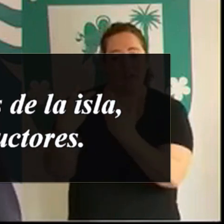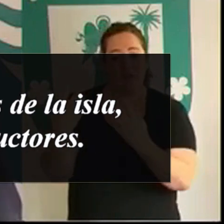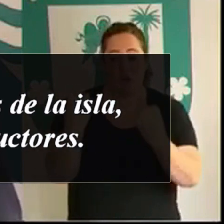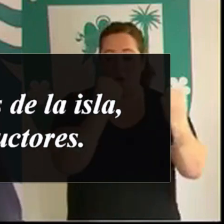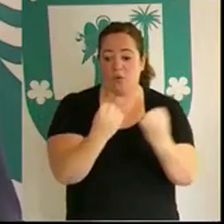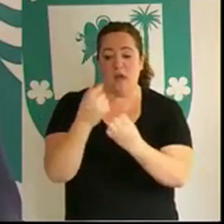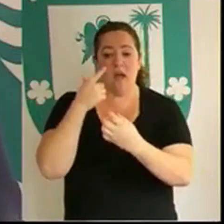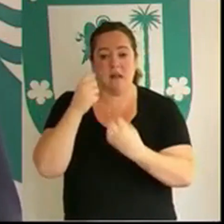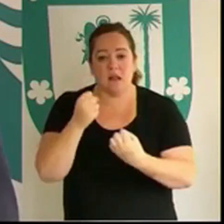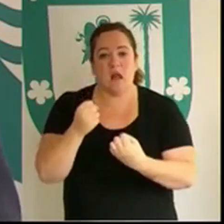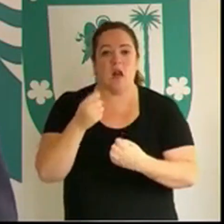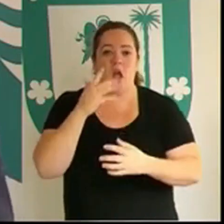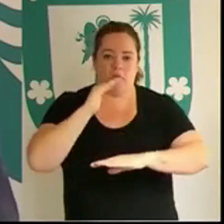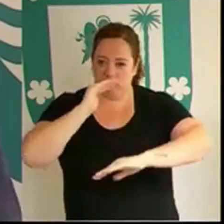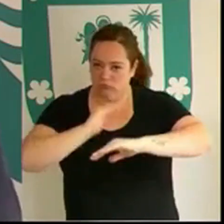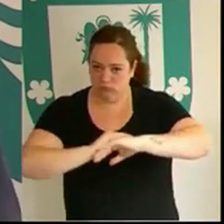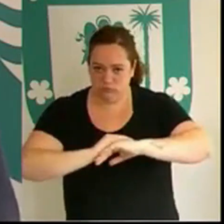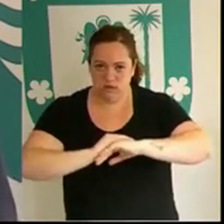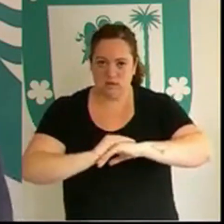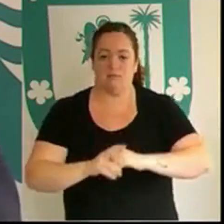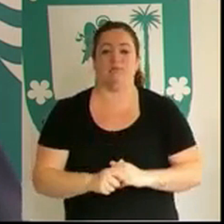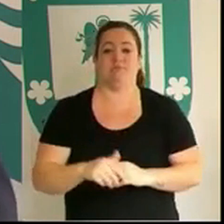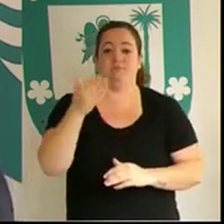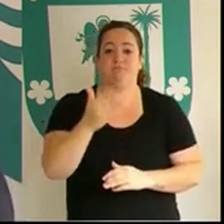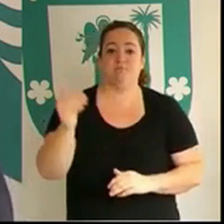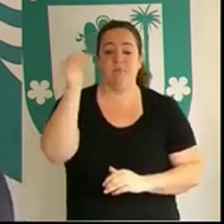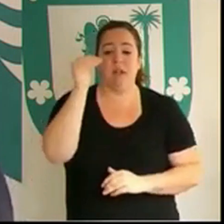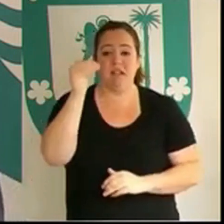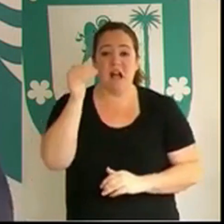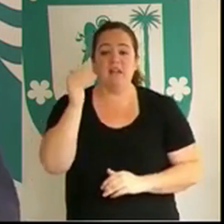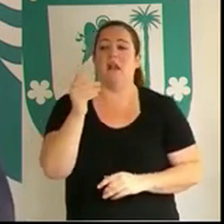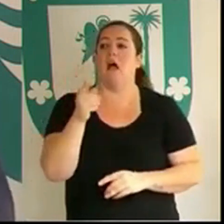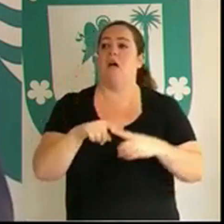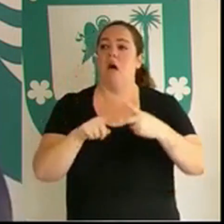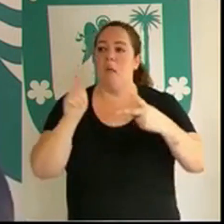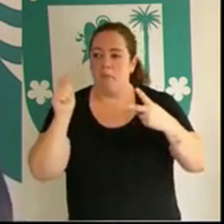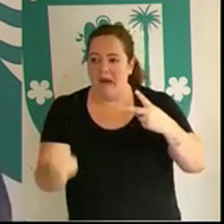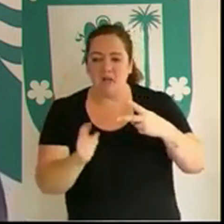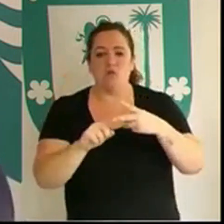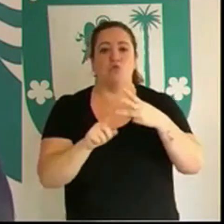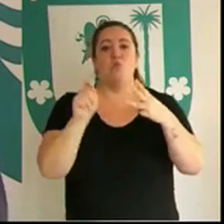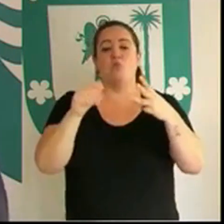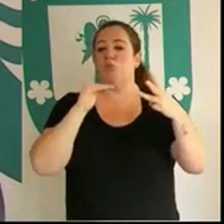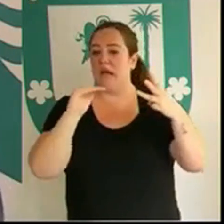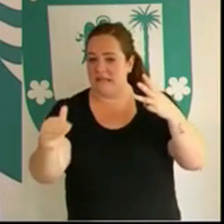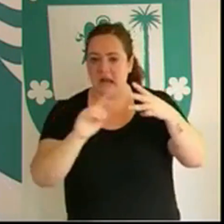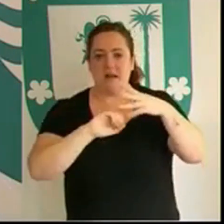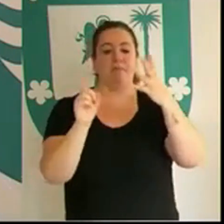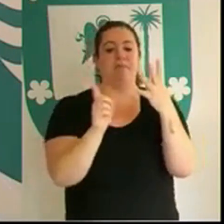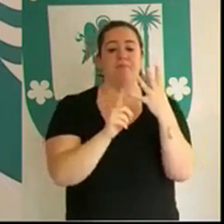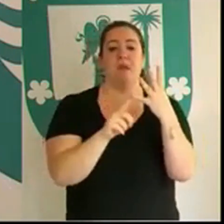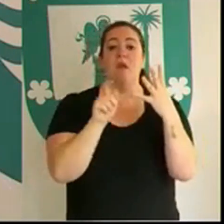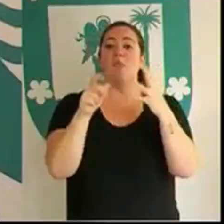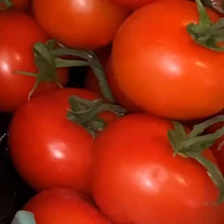autoridades sanitarias, como digo, el agromercado de Breña Alta, el mercadillo de Villa de Mazo, el mercadillo de Punta Llana y el mercadillo